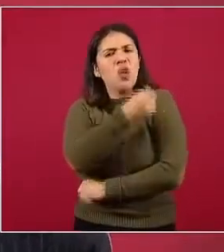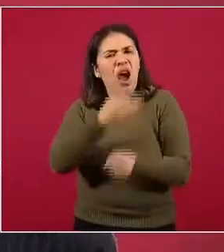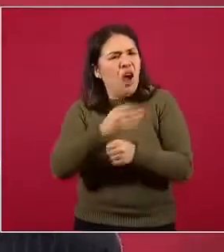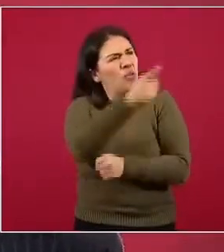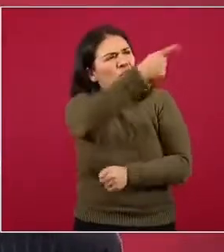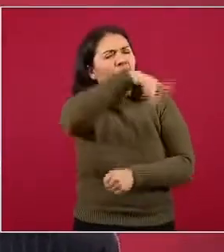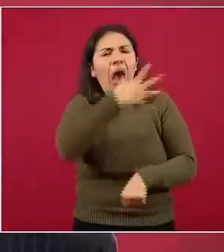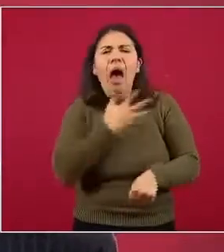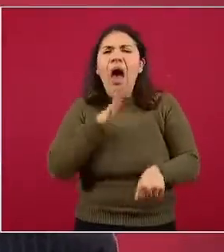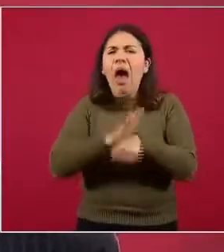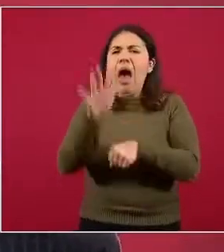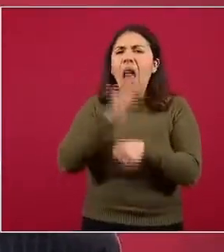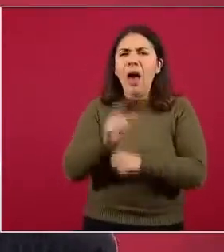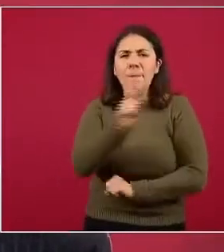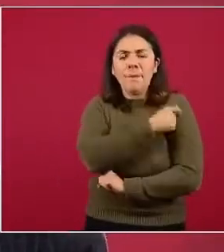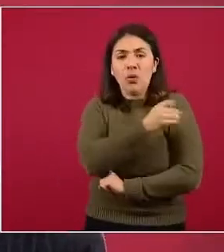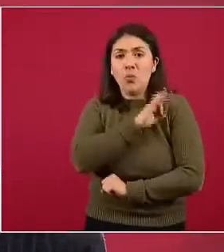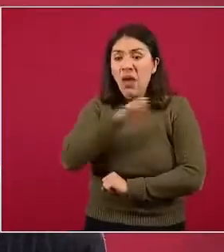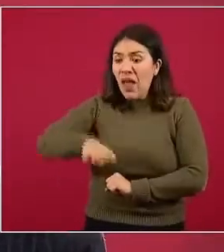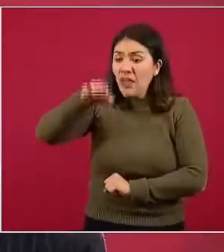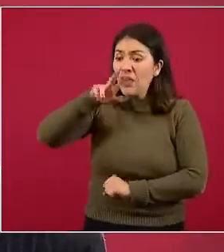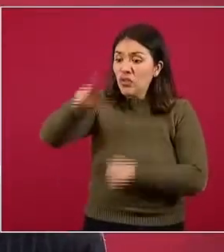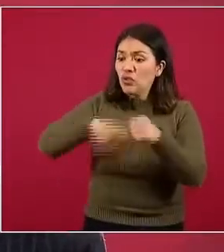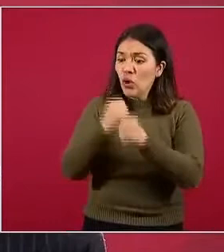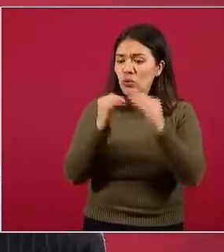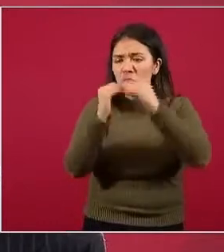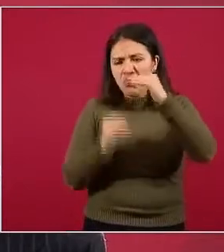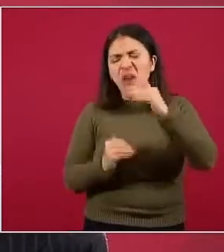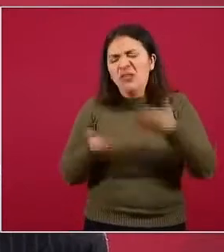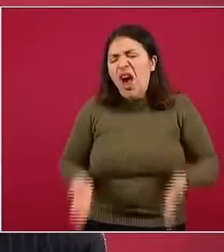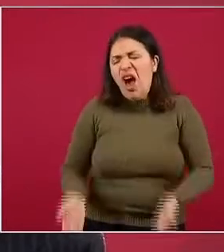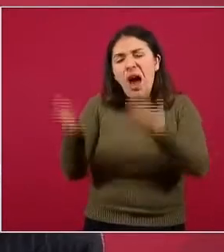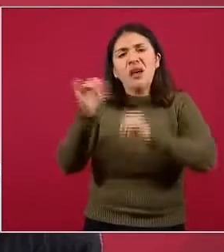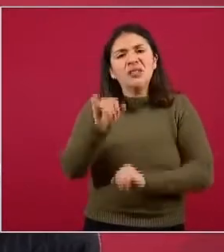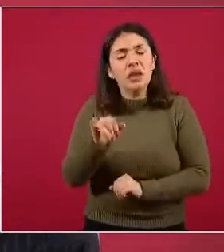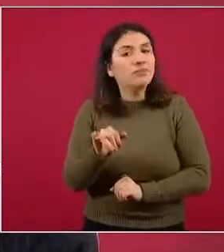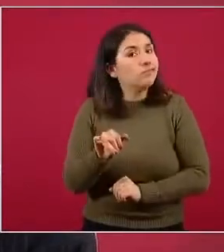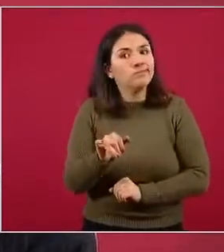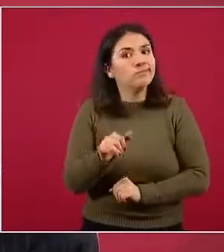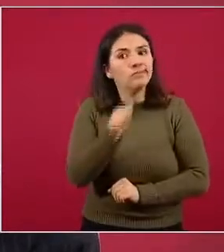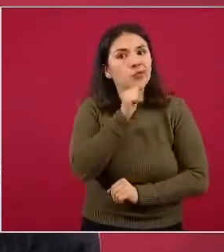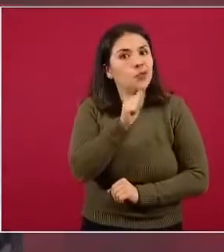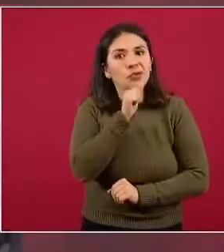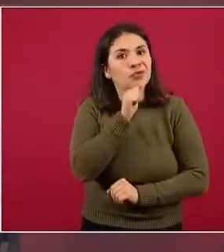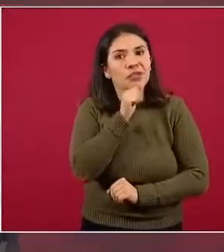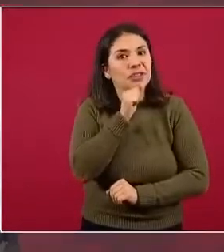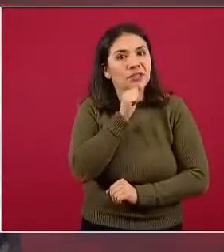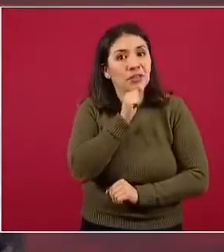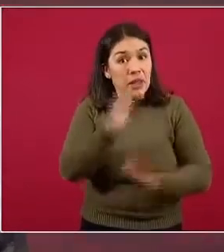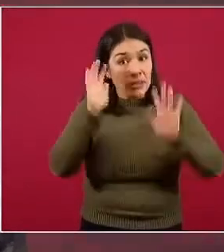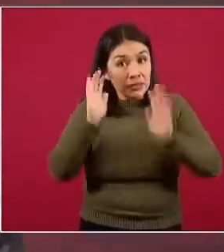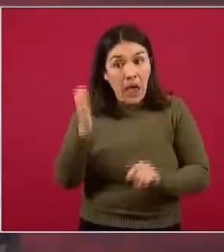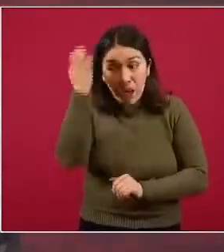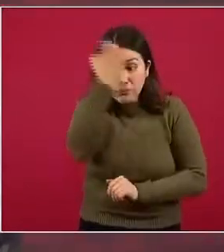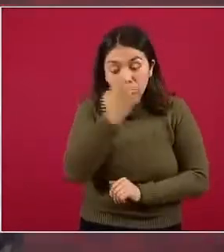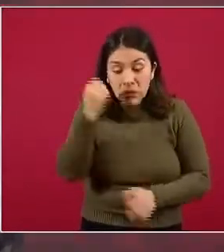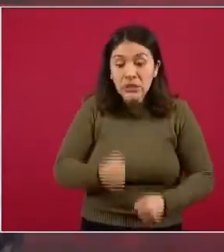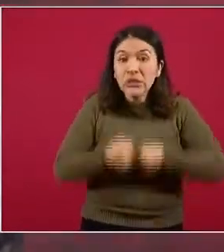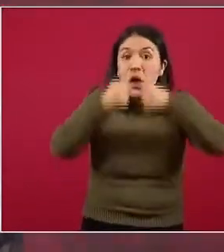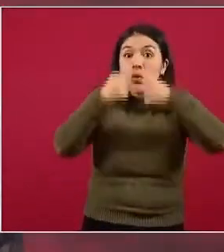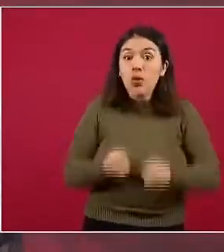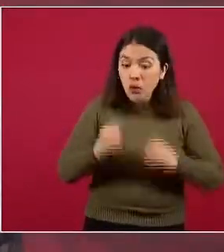existentes a menores de 18 años, porque la respuesta inmune y la